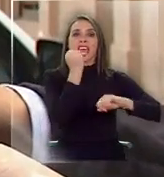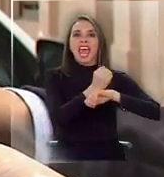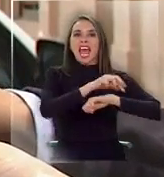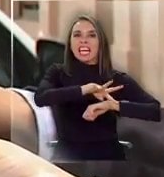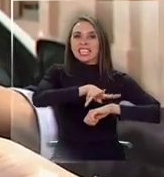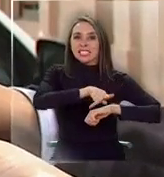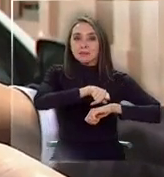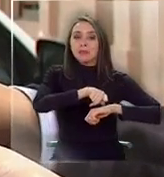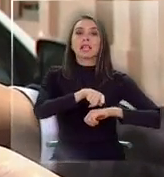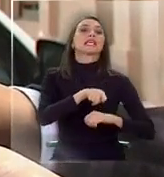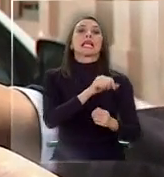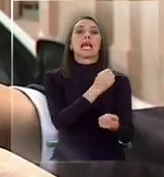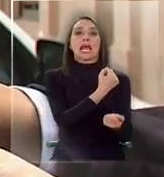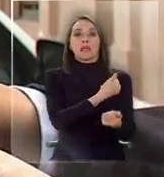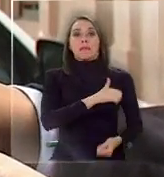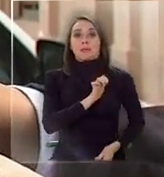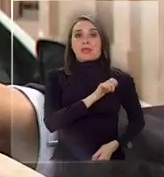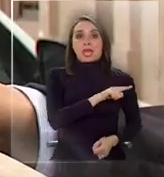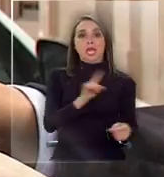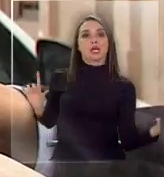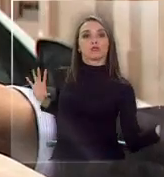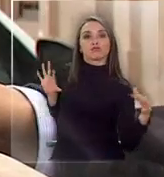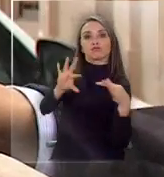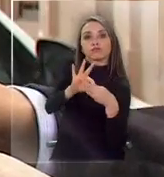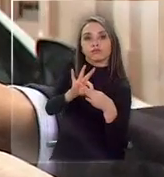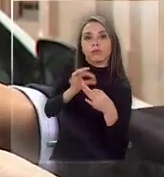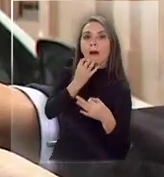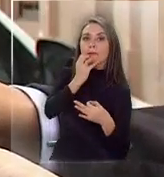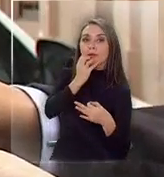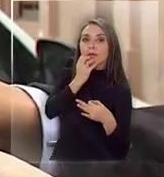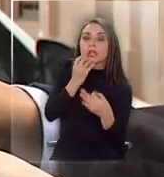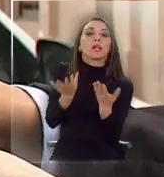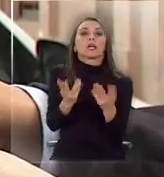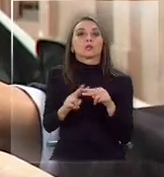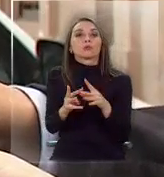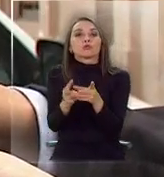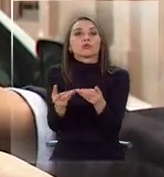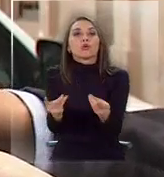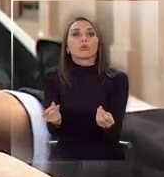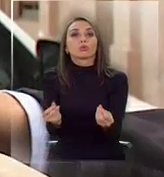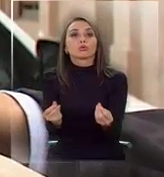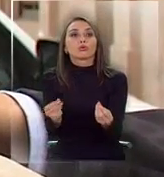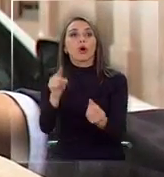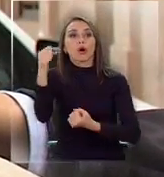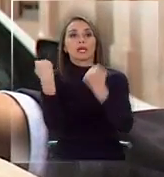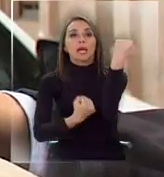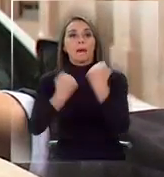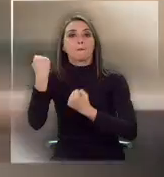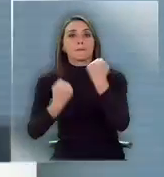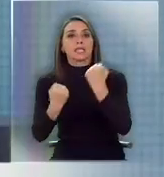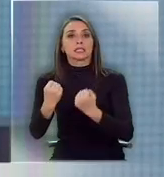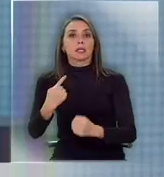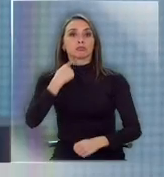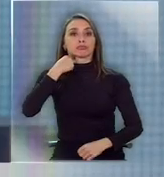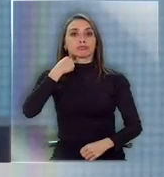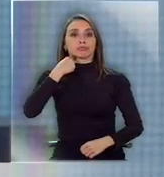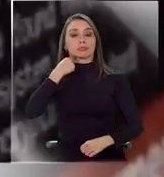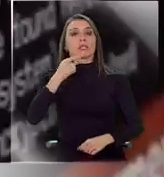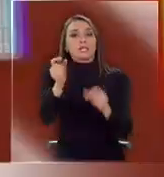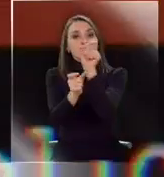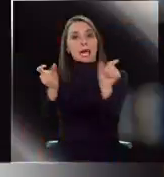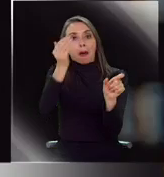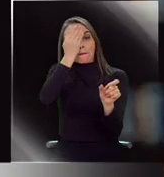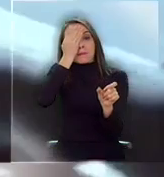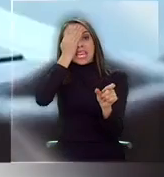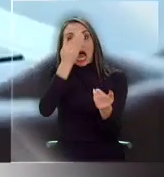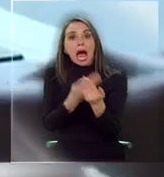también de nuestra institución, para poder dar alguna solución en relación a la empresa que fue afectada. Los piratas